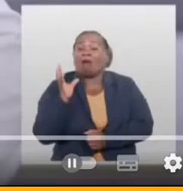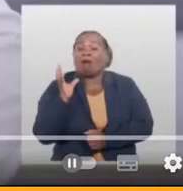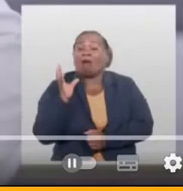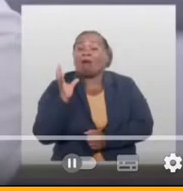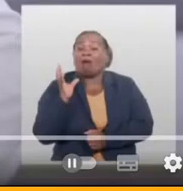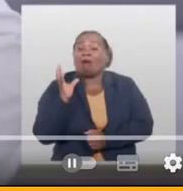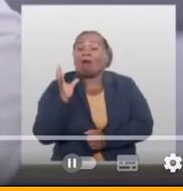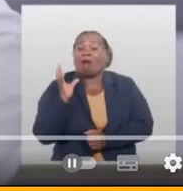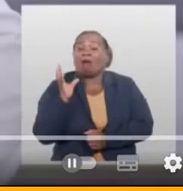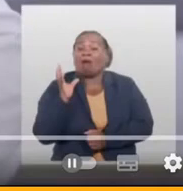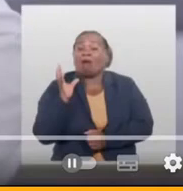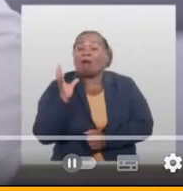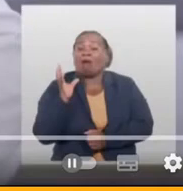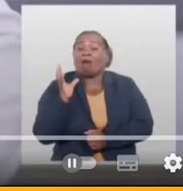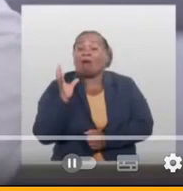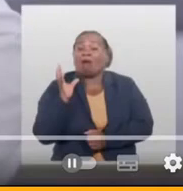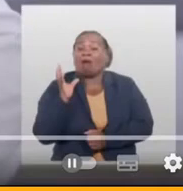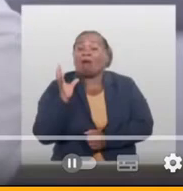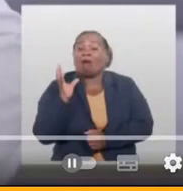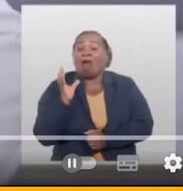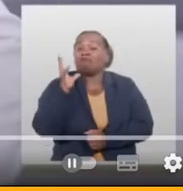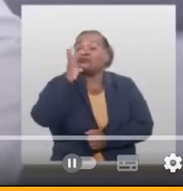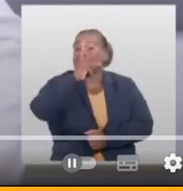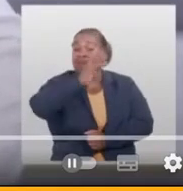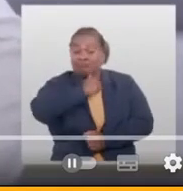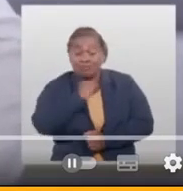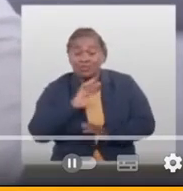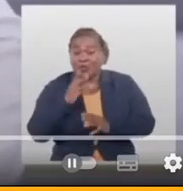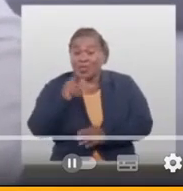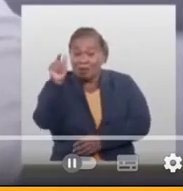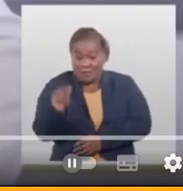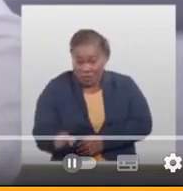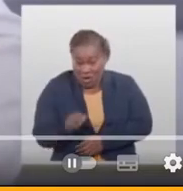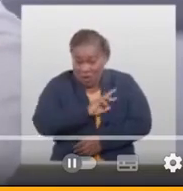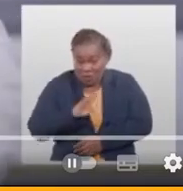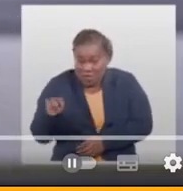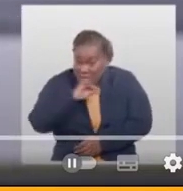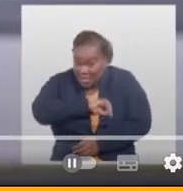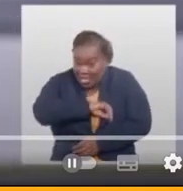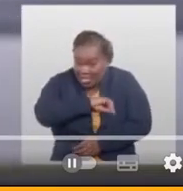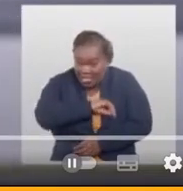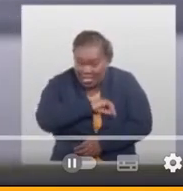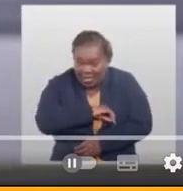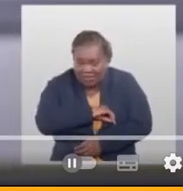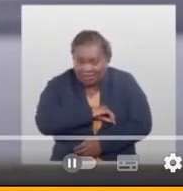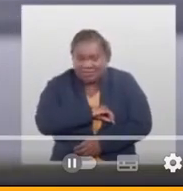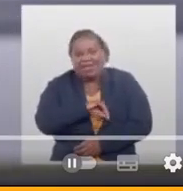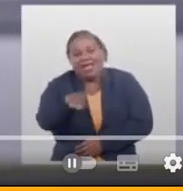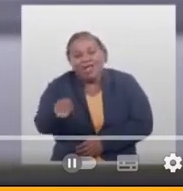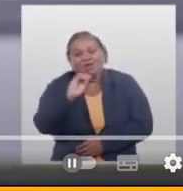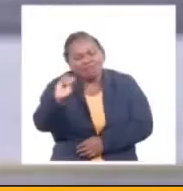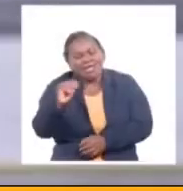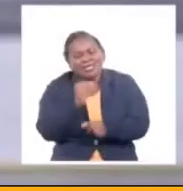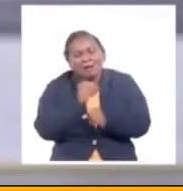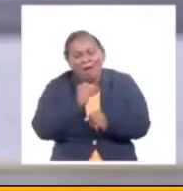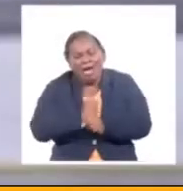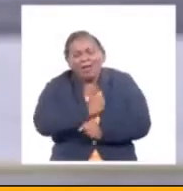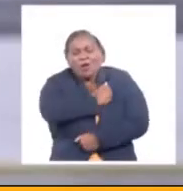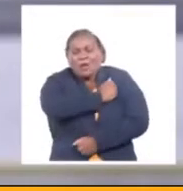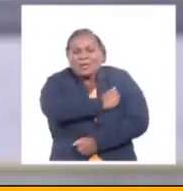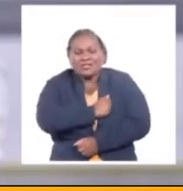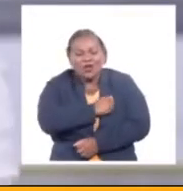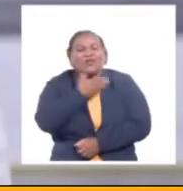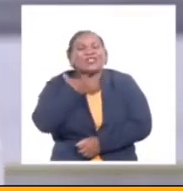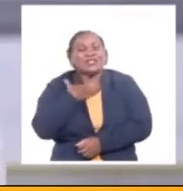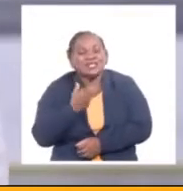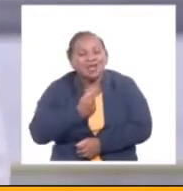unas casas y tiene que enseñarnos cosas. Sí. Te sientas revolucionario. Los invito a trabajar con pasión y con ganas